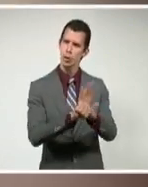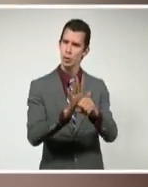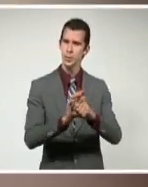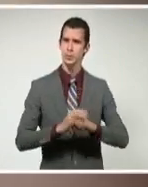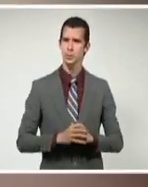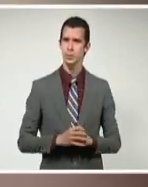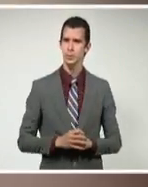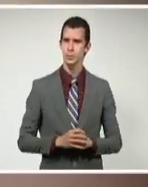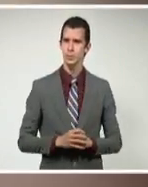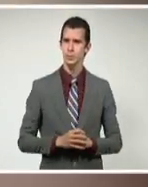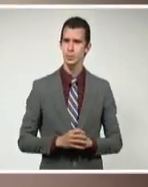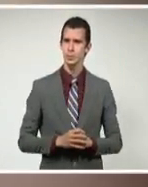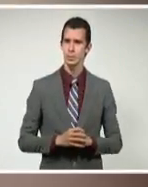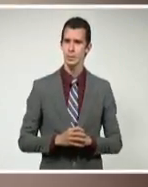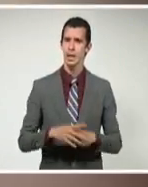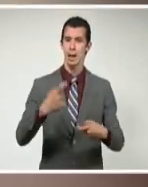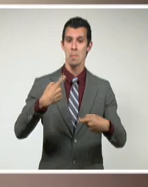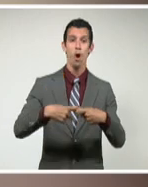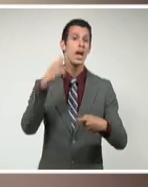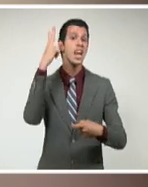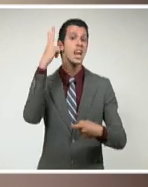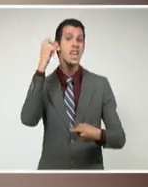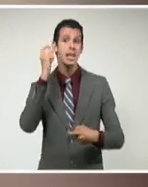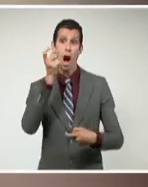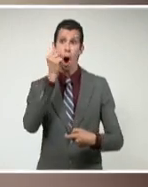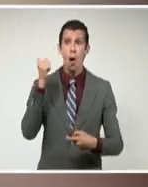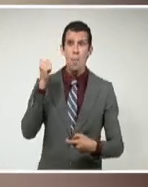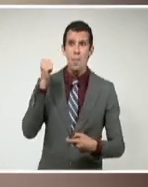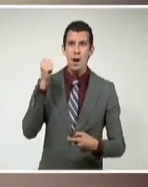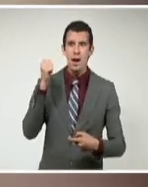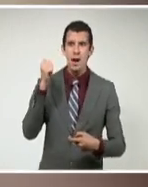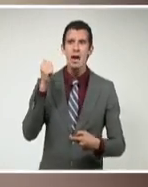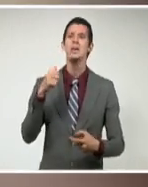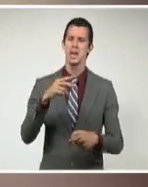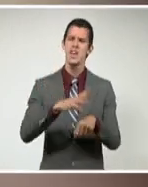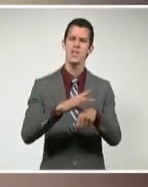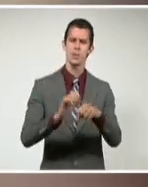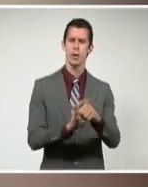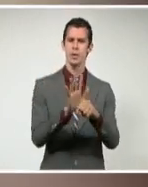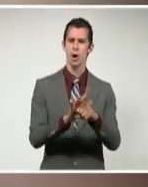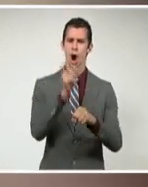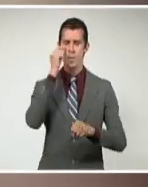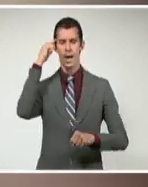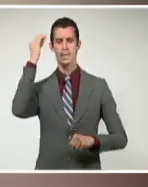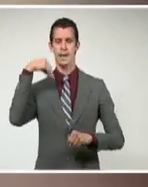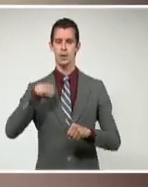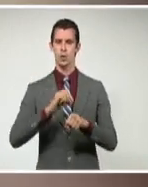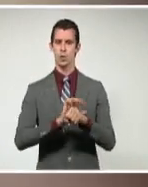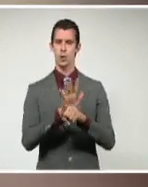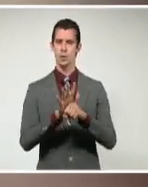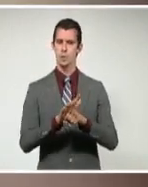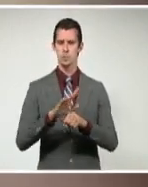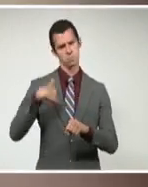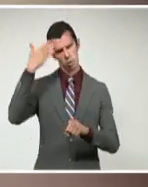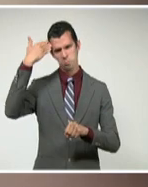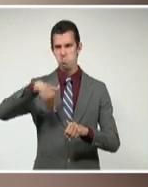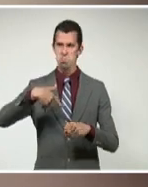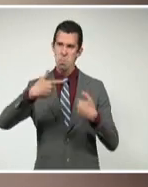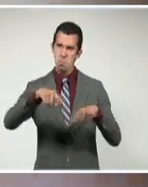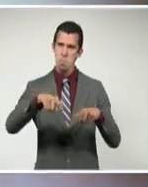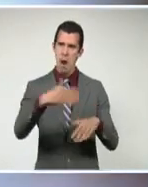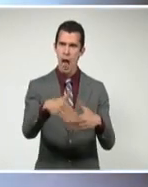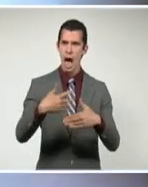para sumarse a los provocadores. Y repito, los protagonistas lo sabían. Aunque parezca que voy a cambiar de